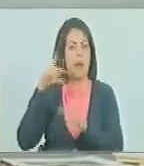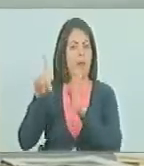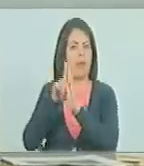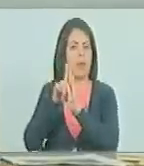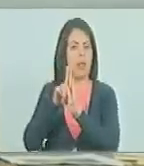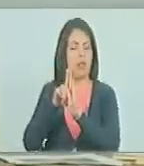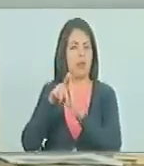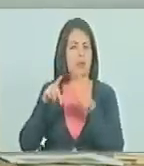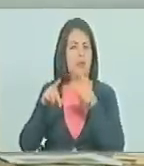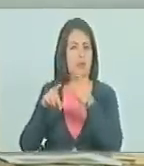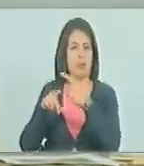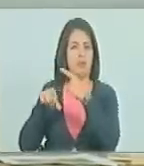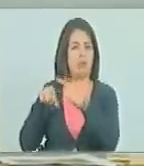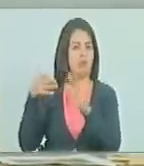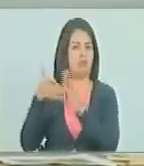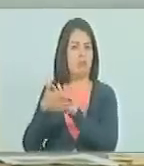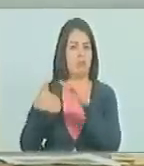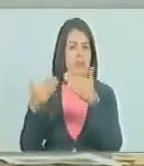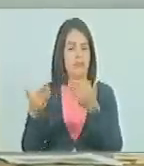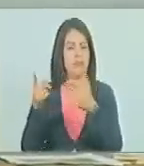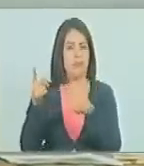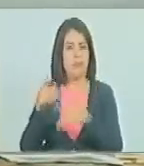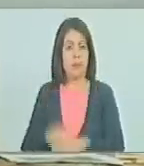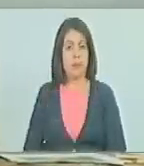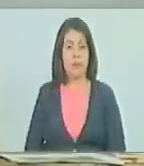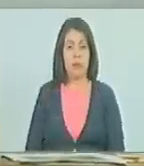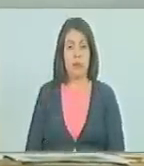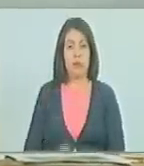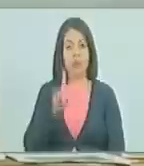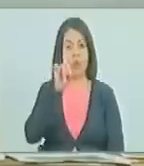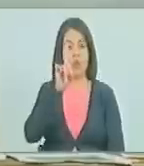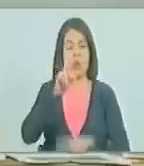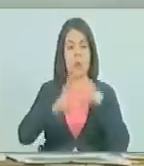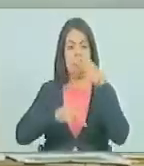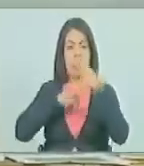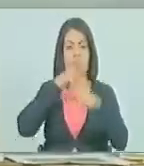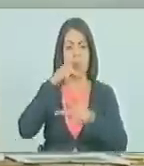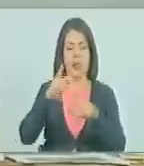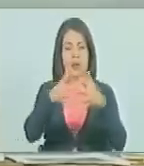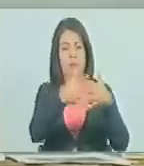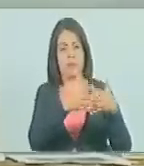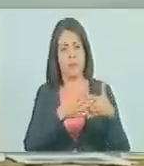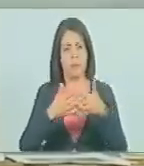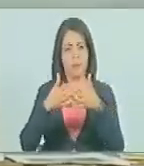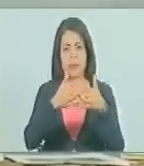Obama. ¿Qué queremos significar con esto? Es una sola política, la del imperio.